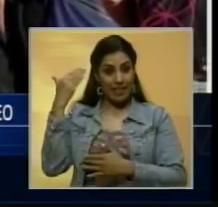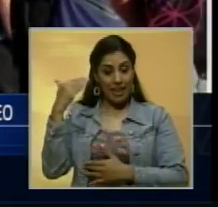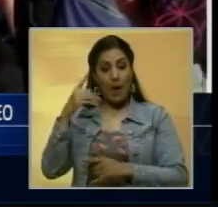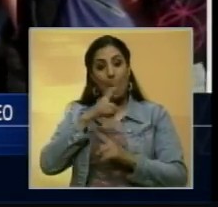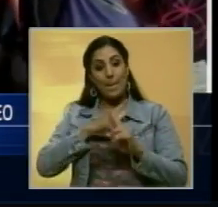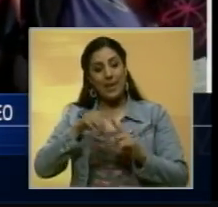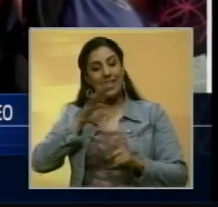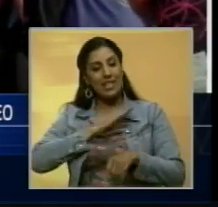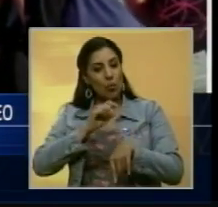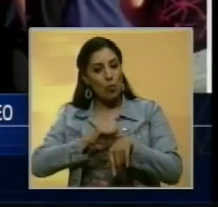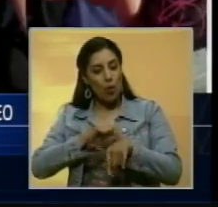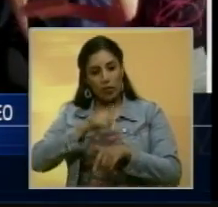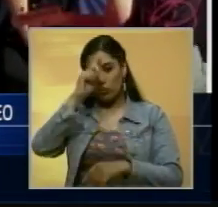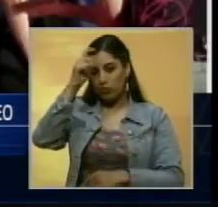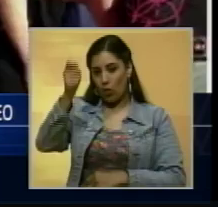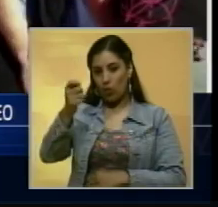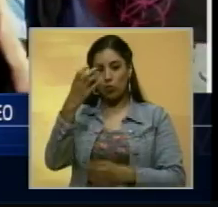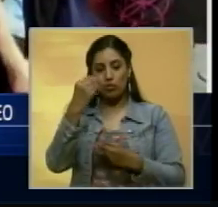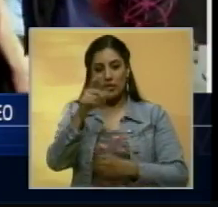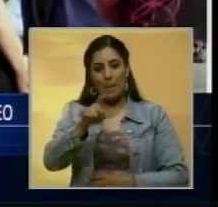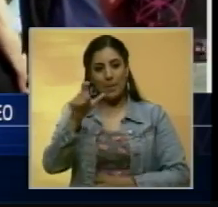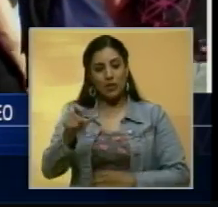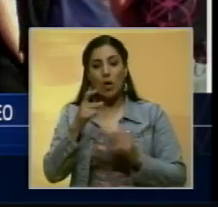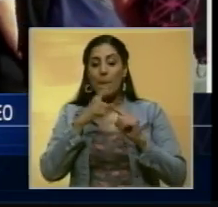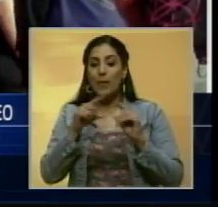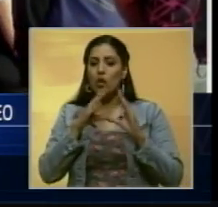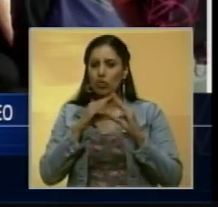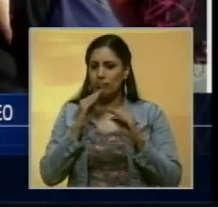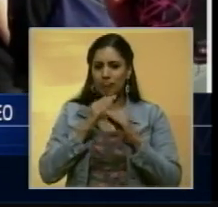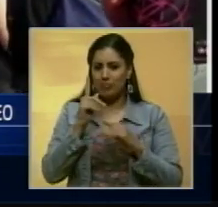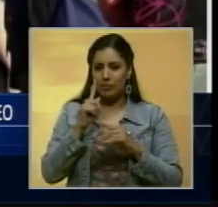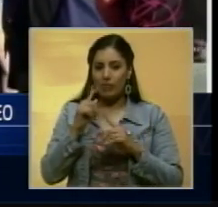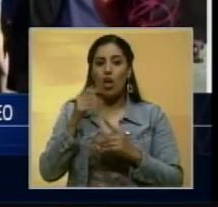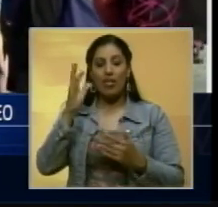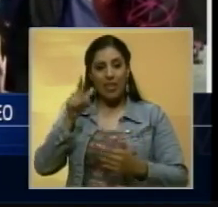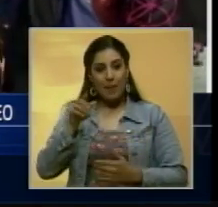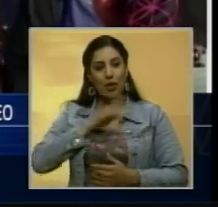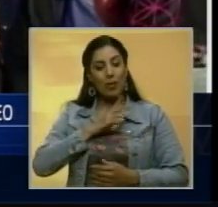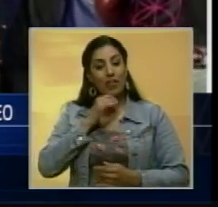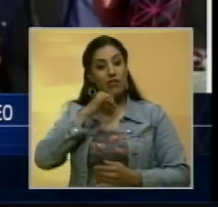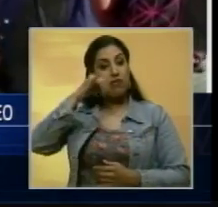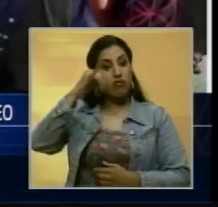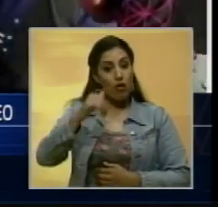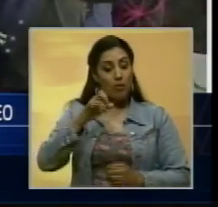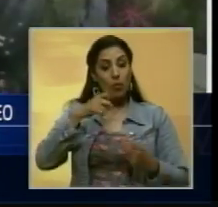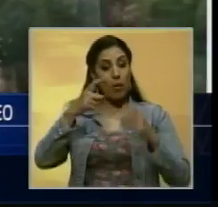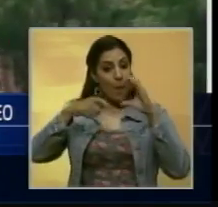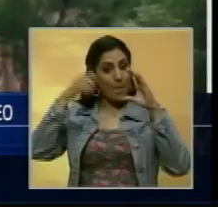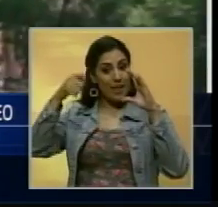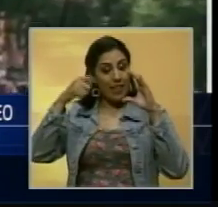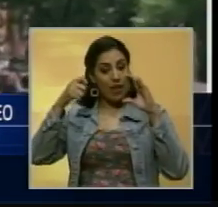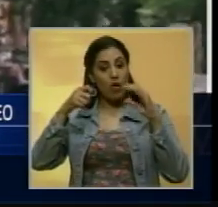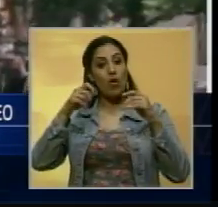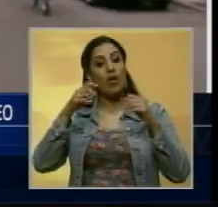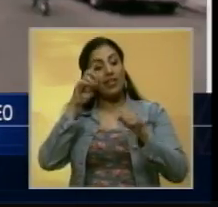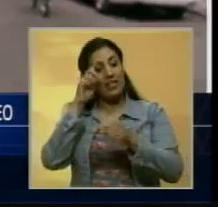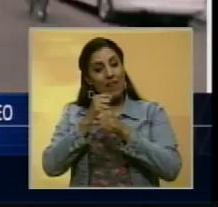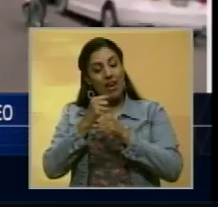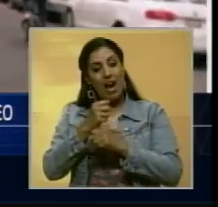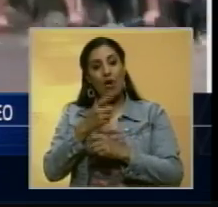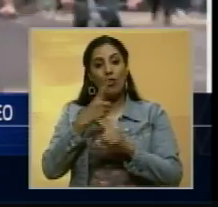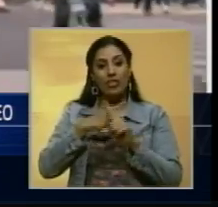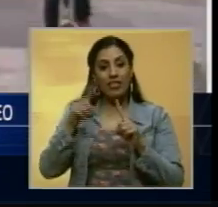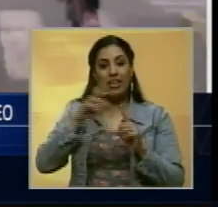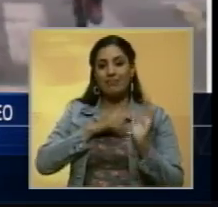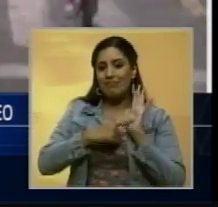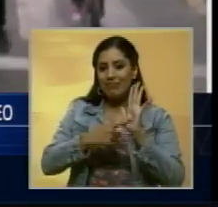Sin duda un momento memorable para muchos, pero no todo quedó allí. Coldplay también es noticia por su nuevo videoclip, una producción muy